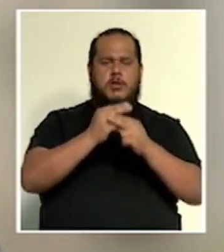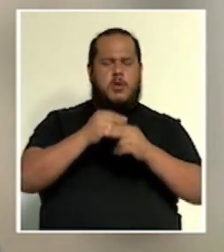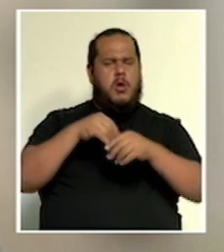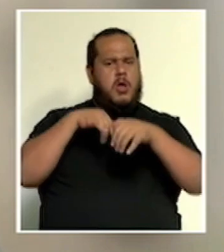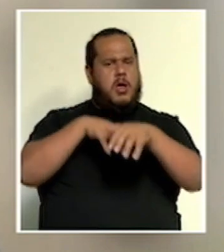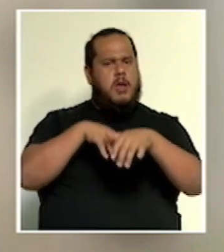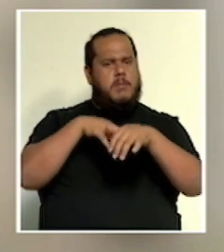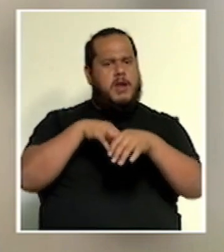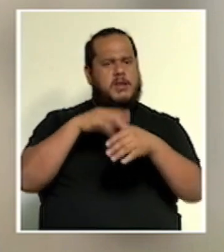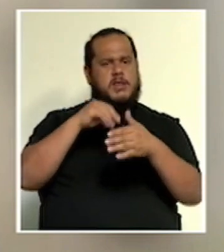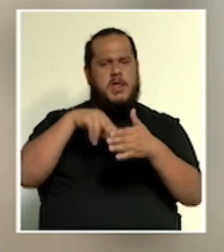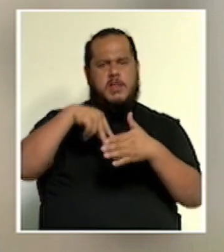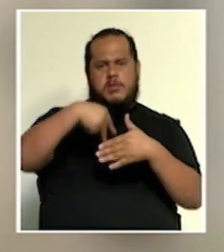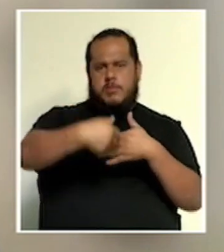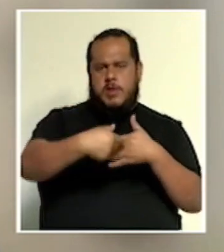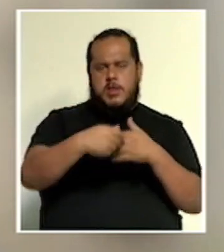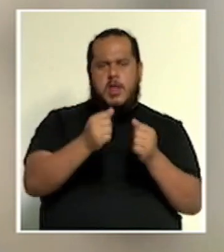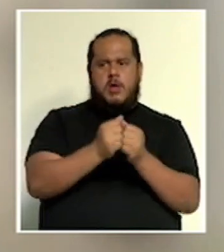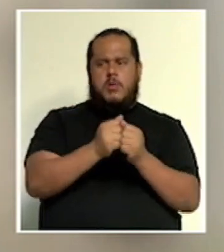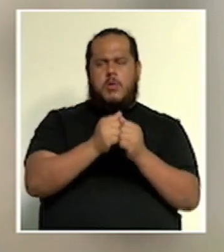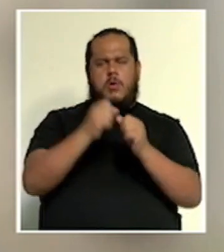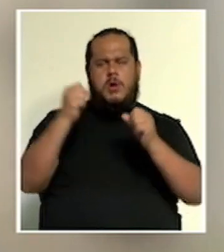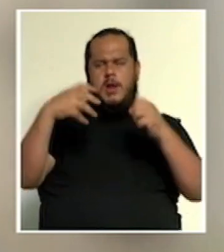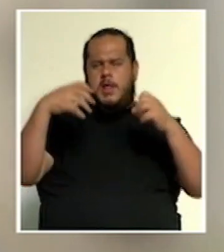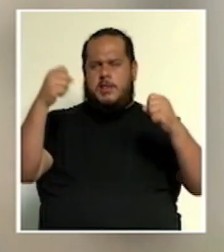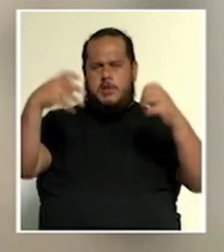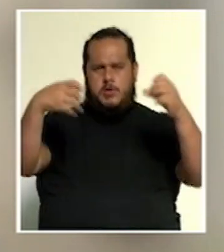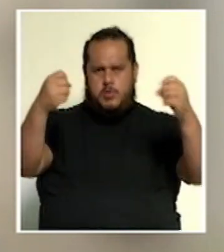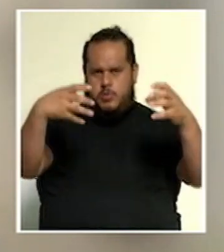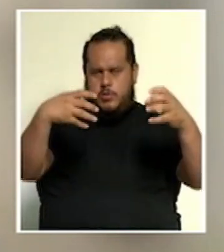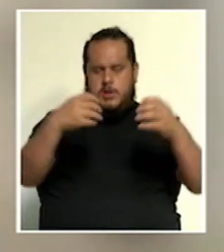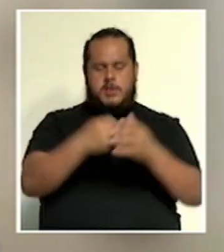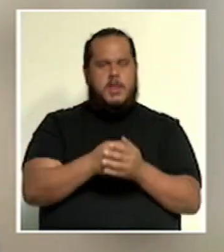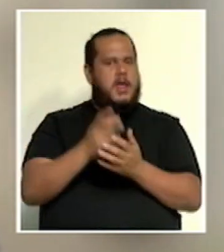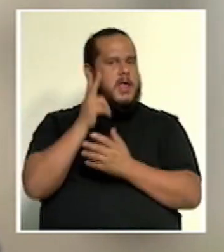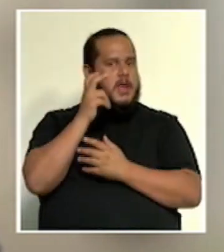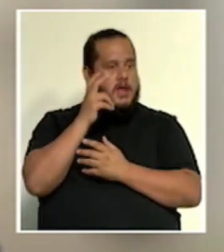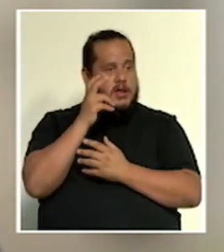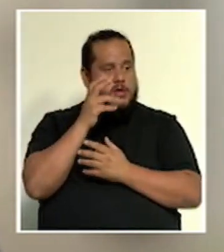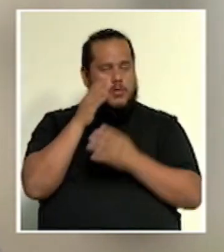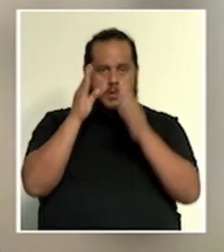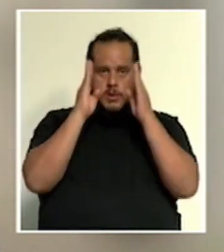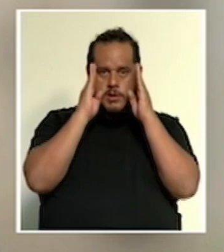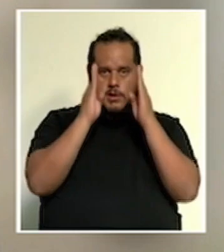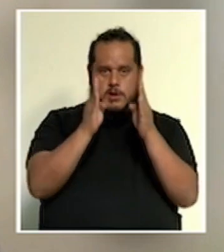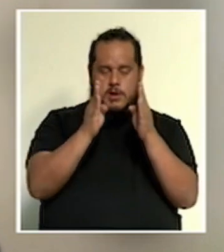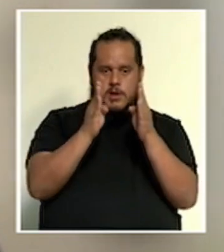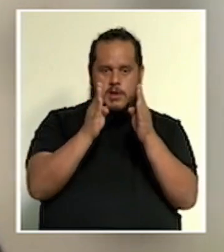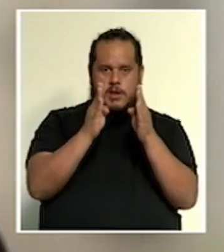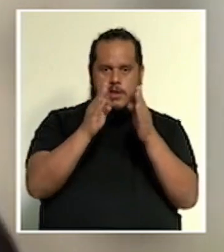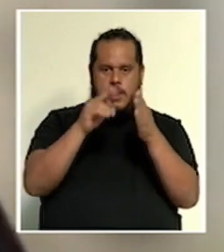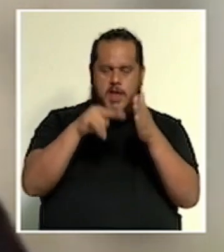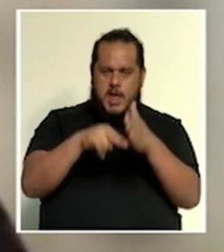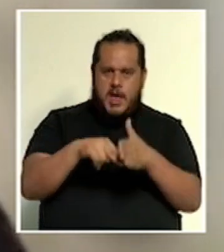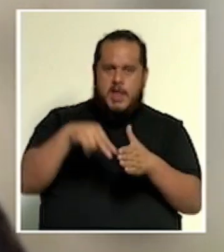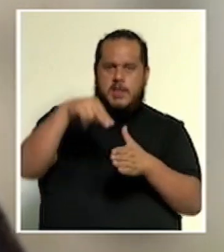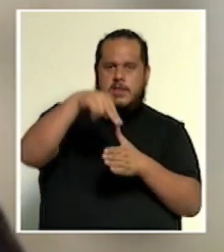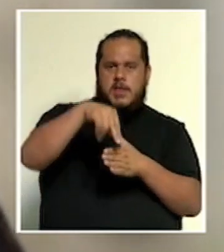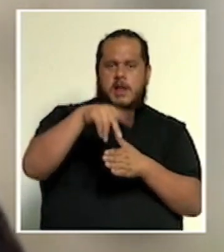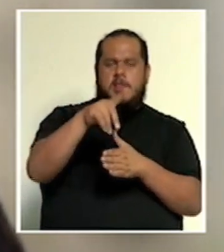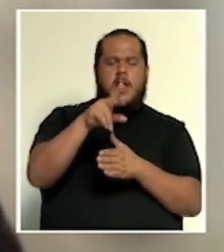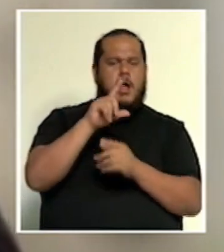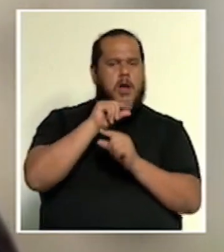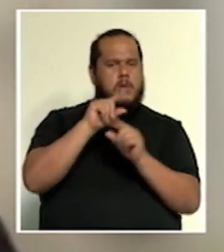y tropiezas con cruces encendidas. Escuchas, atiendes, salta solitario un